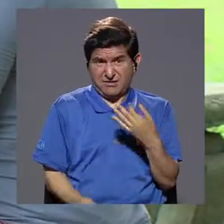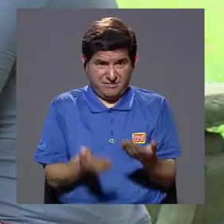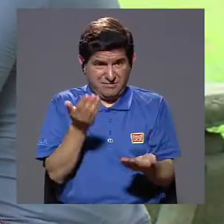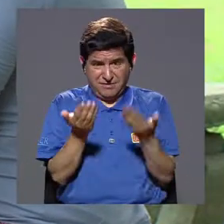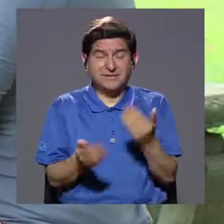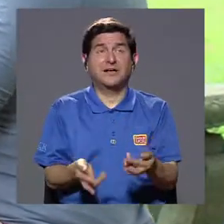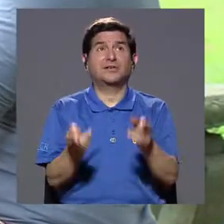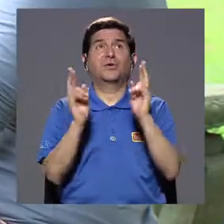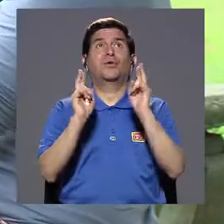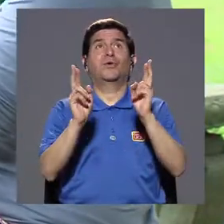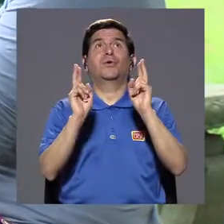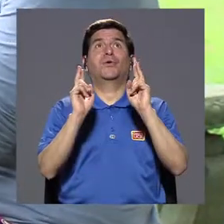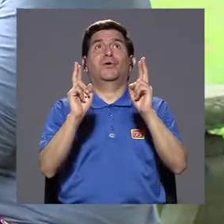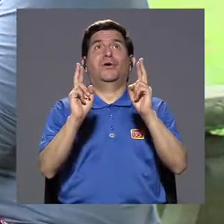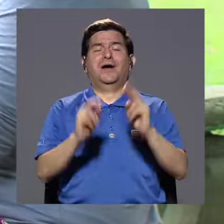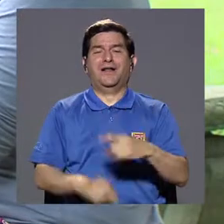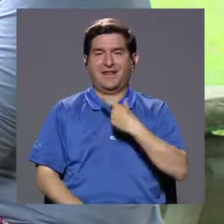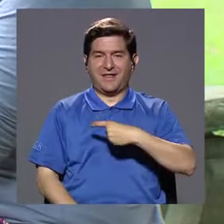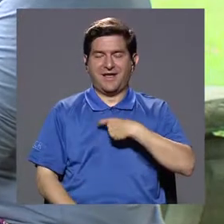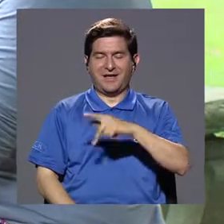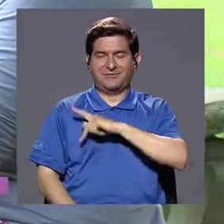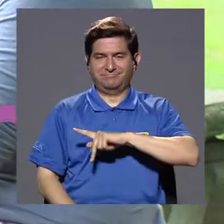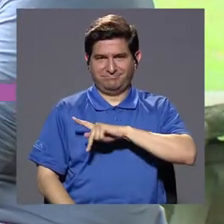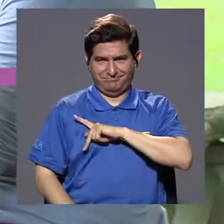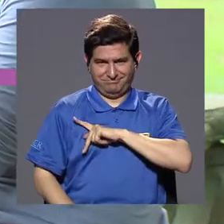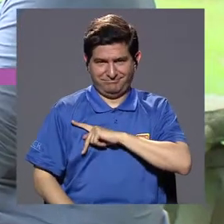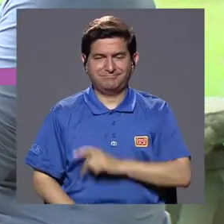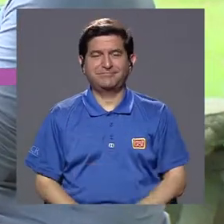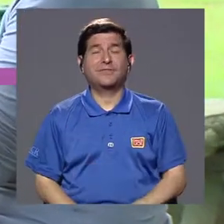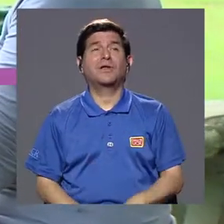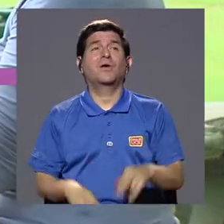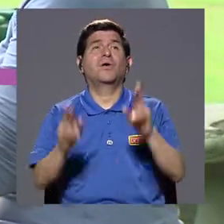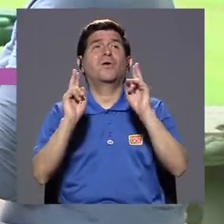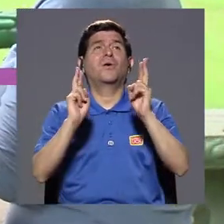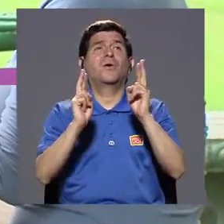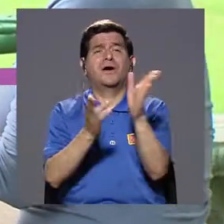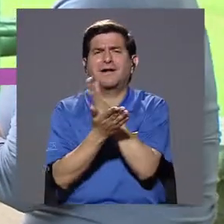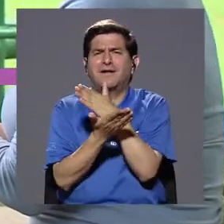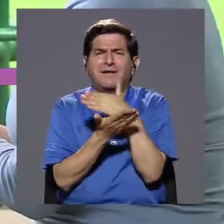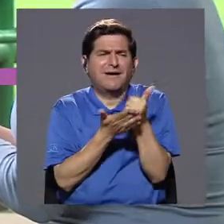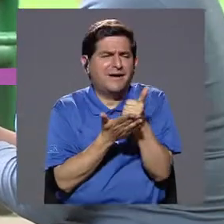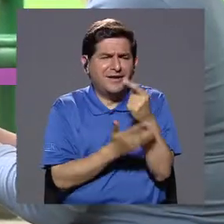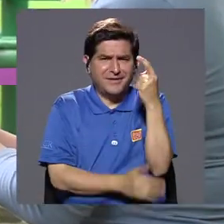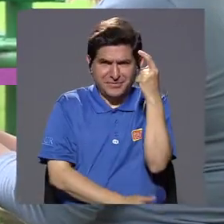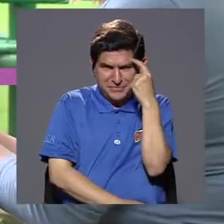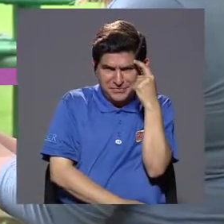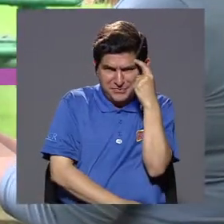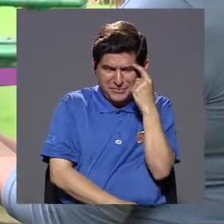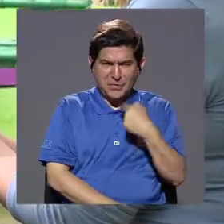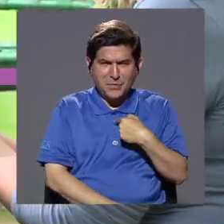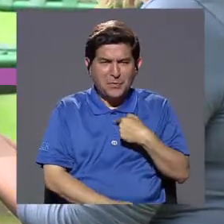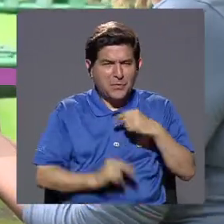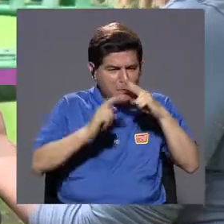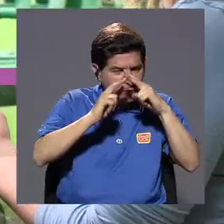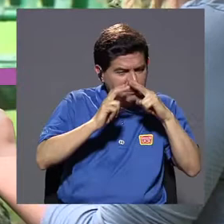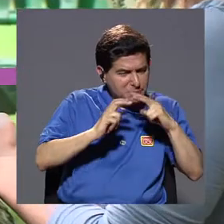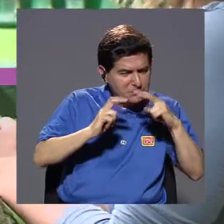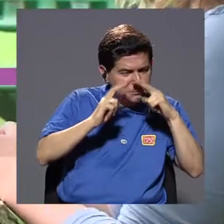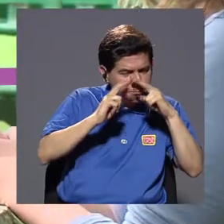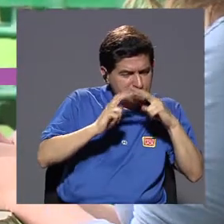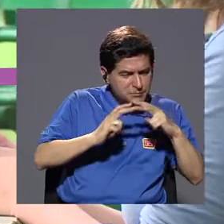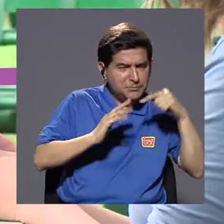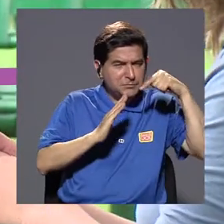a ojalá fuera un deseo personal ojalá fuera algo pensado masticado